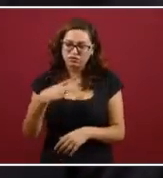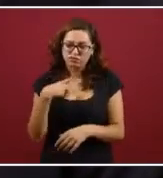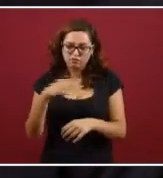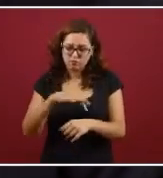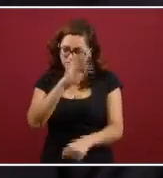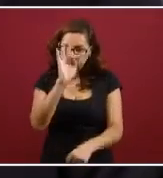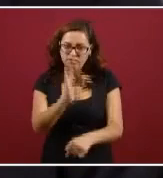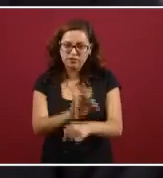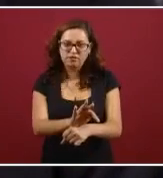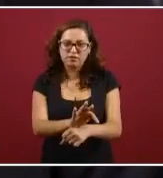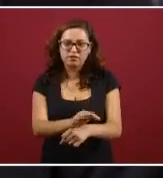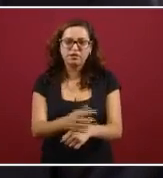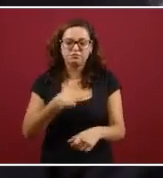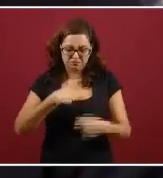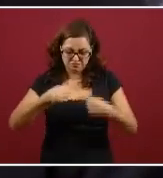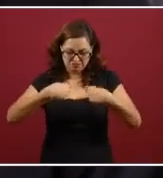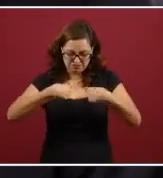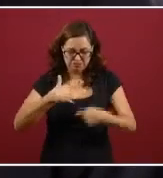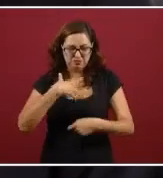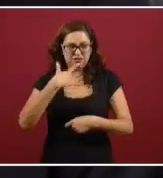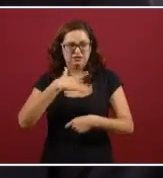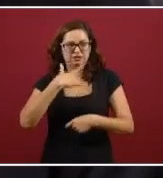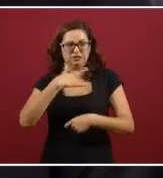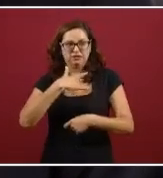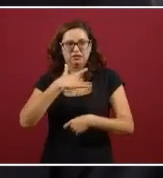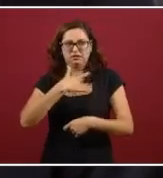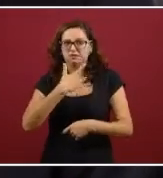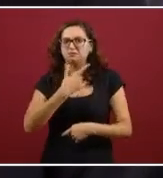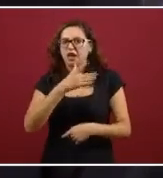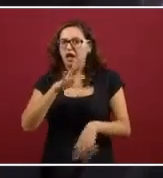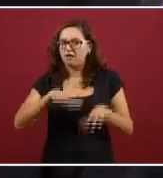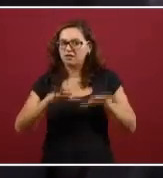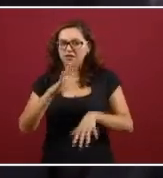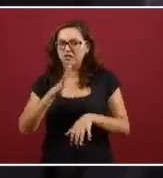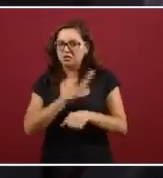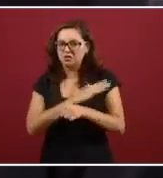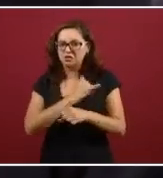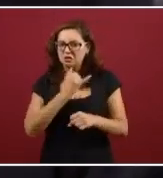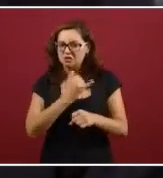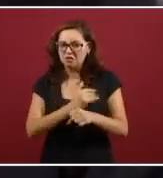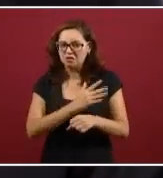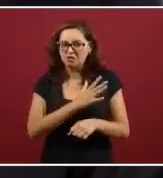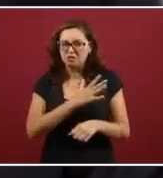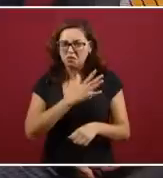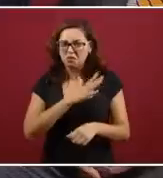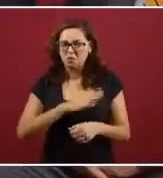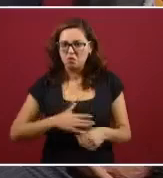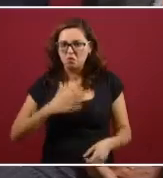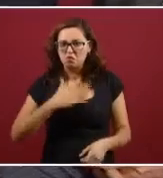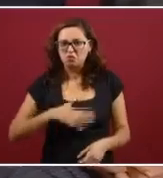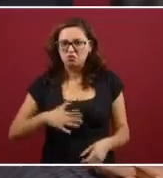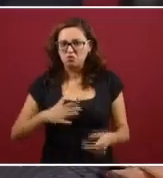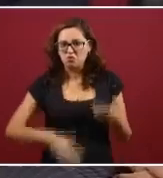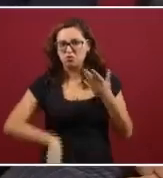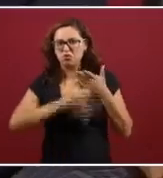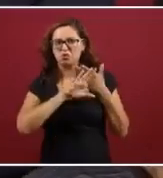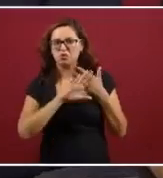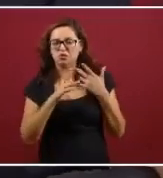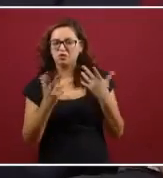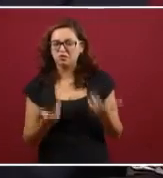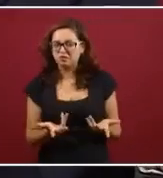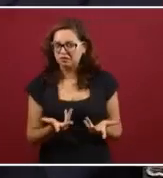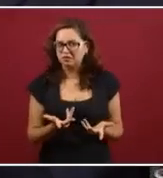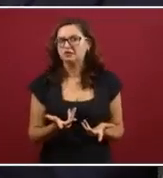porque me lo han hecho a mí. Yo sé que eso es indebido. Esto que hicieron con los maestros de